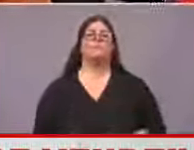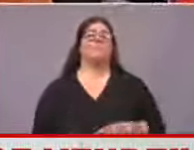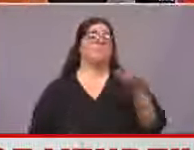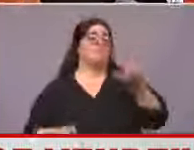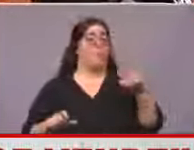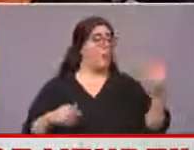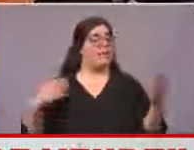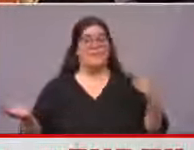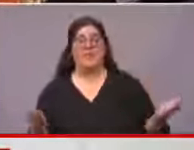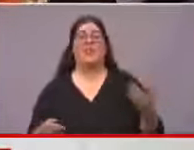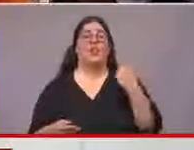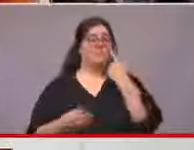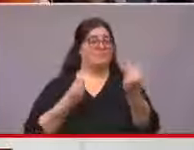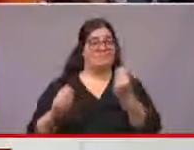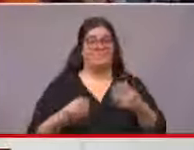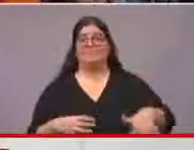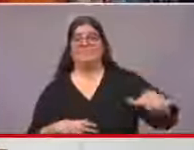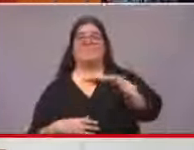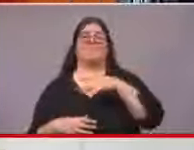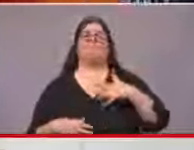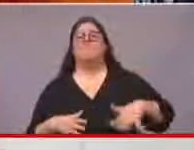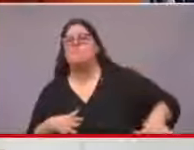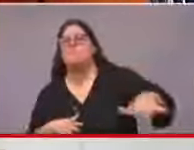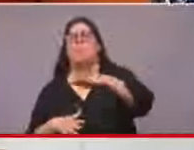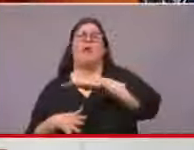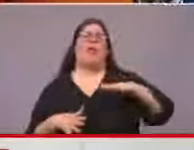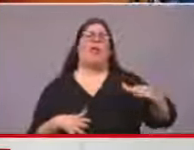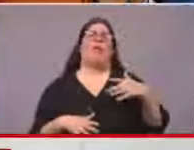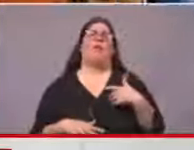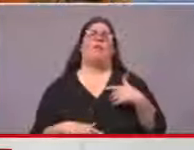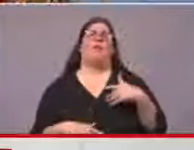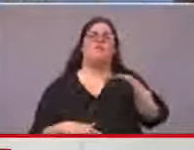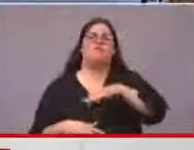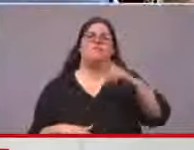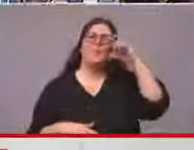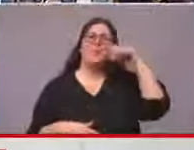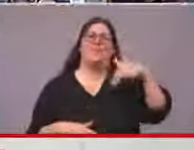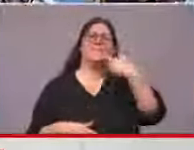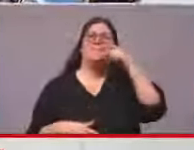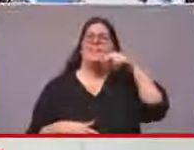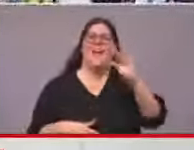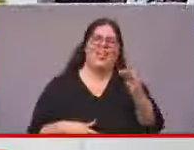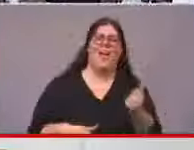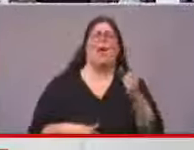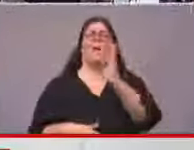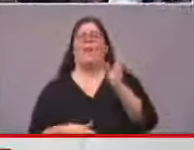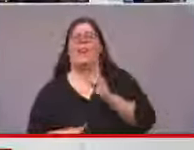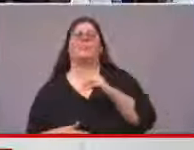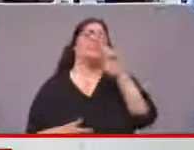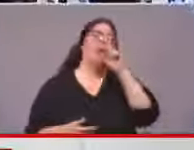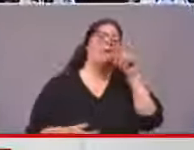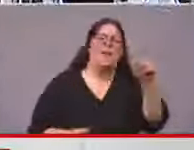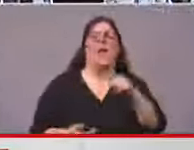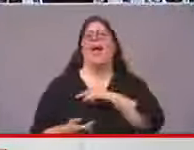vecinos, vecinas, pueblo de Ensenada, de Berisso, de La